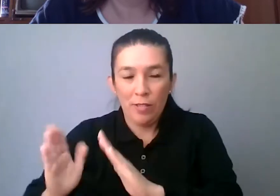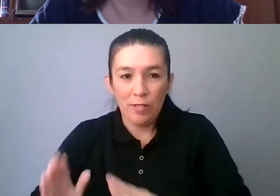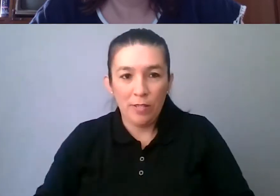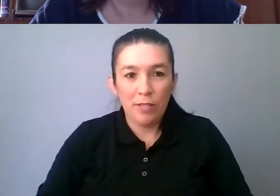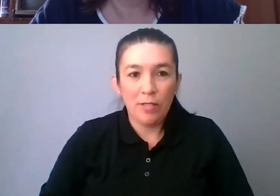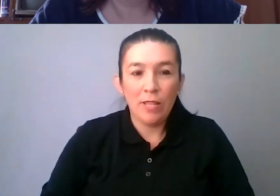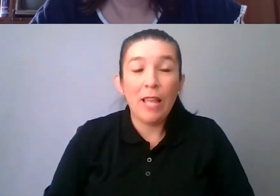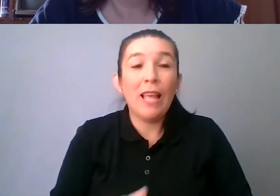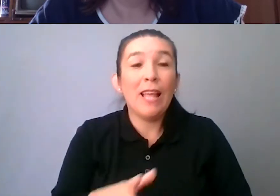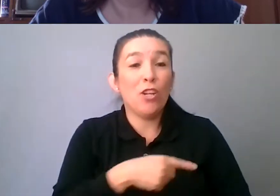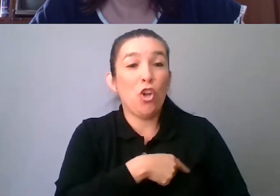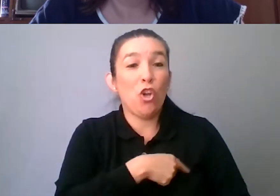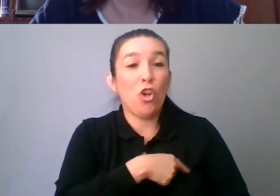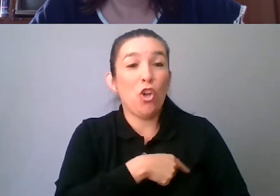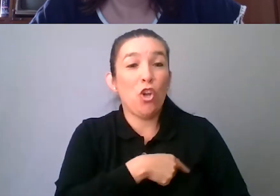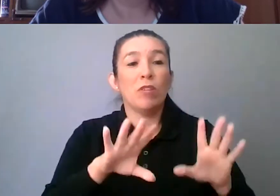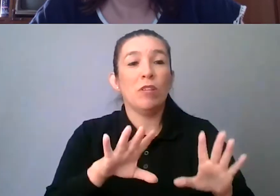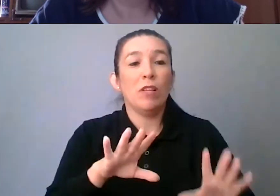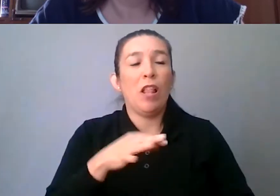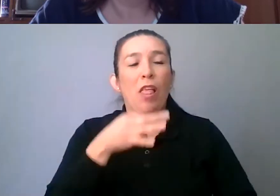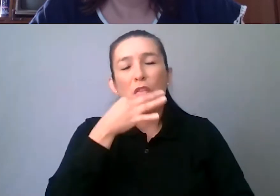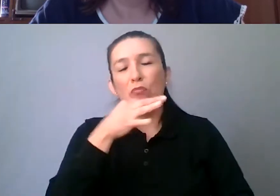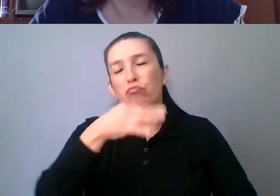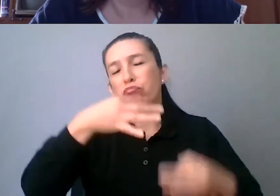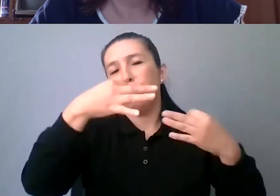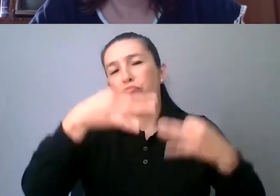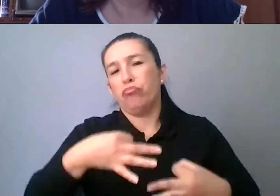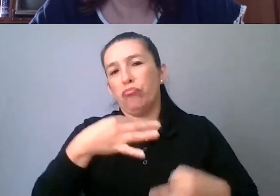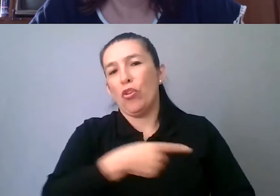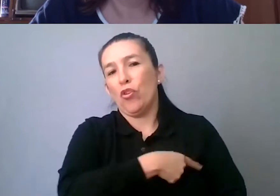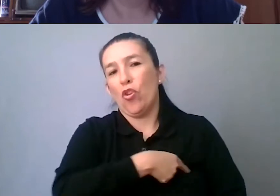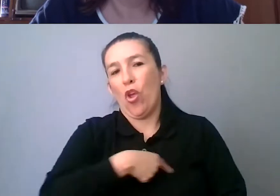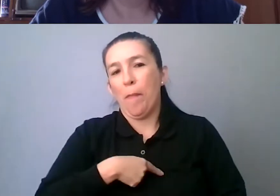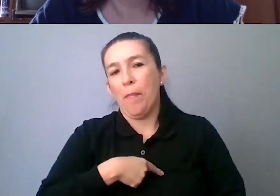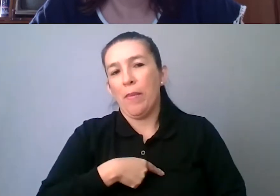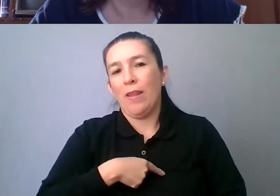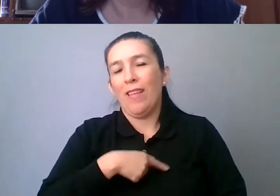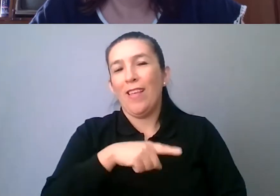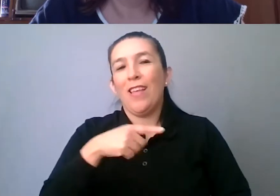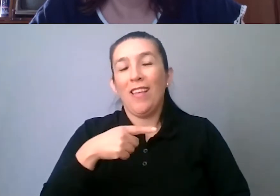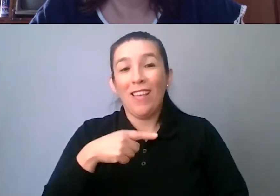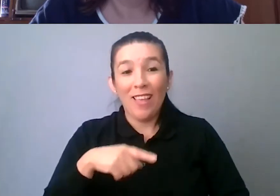le puso como nombre y dijo con toda propiedad, esto debiera llamarse la secuencia pascuense.